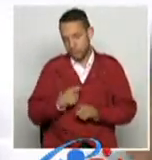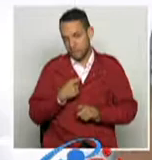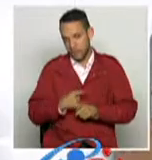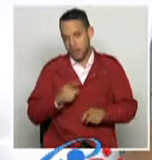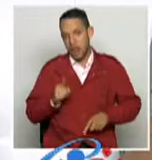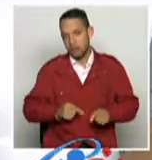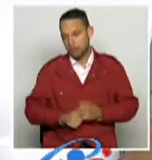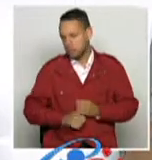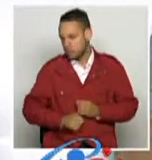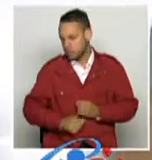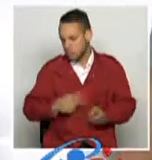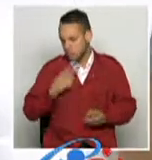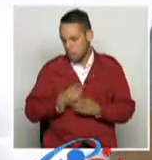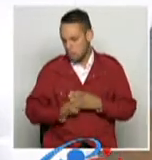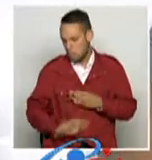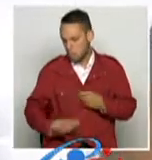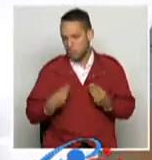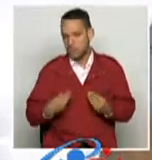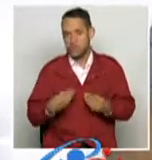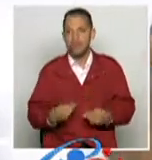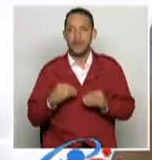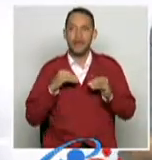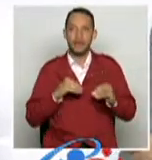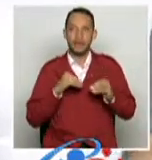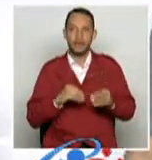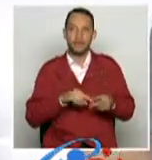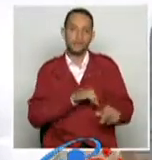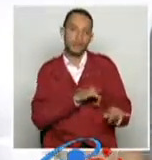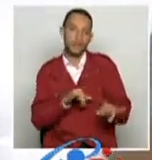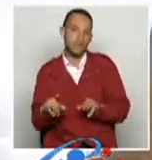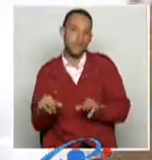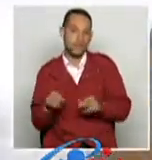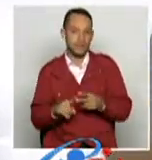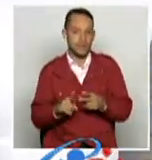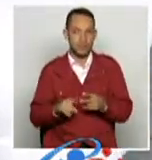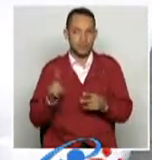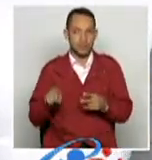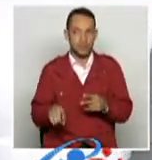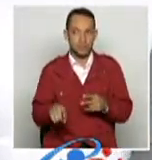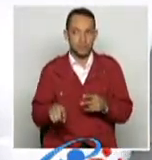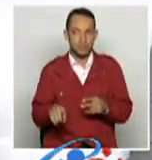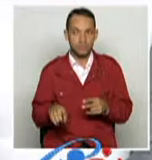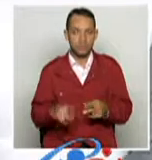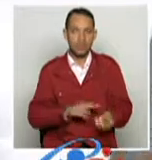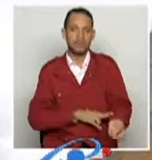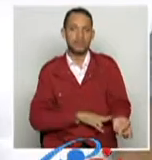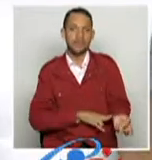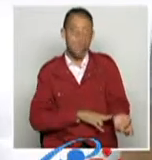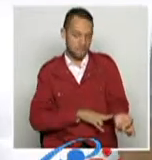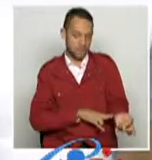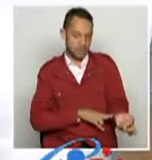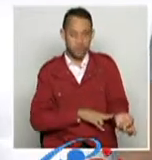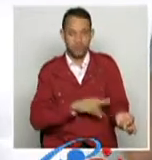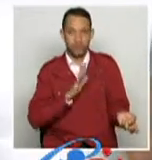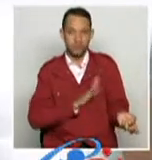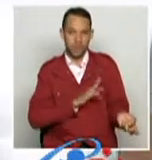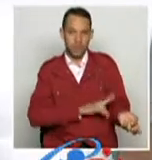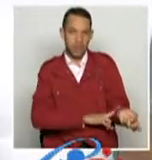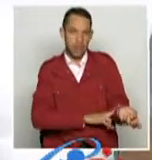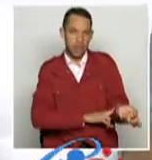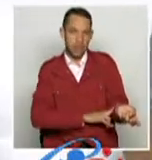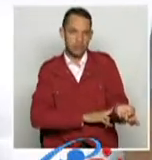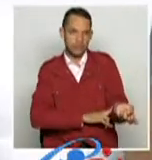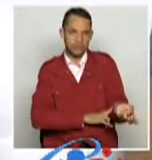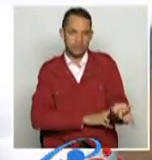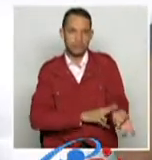tiene efecto Grahi. ¿Sí ve? Asimismo, las personas que sufren de la tan nombrada diabetes. En ese mismo orden